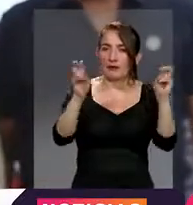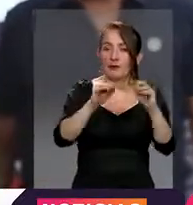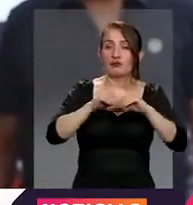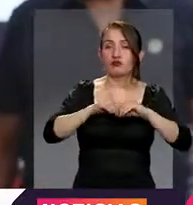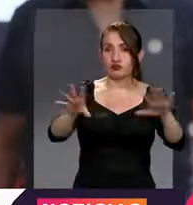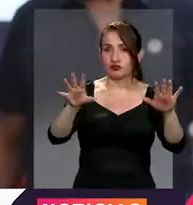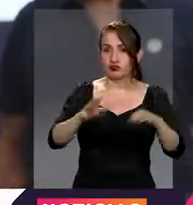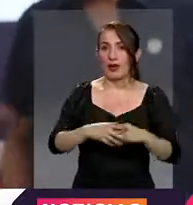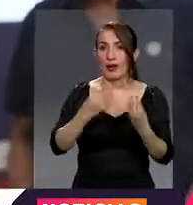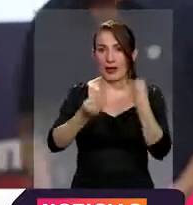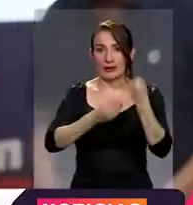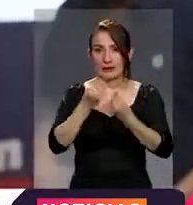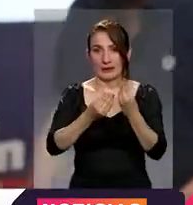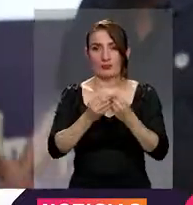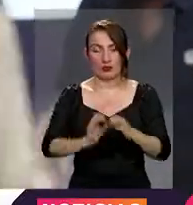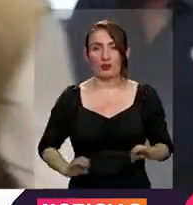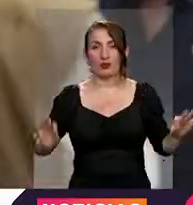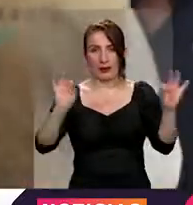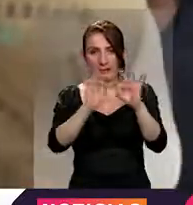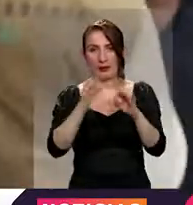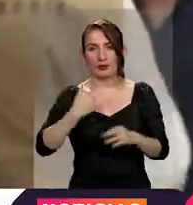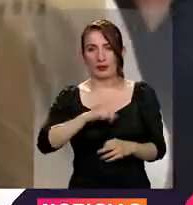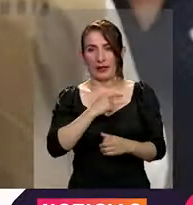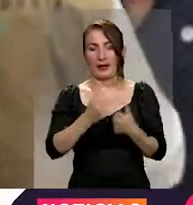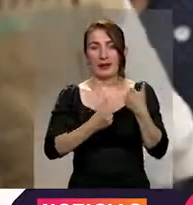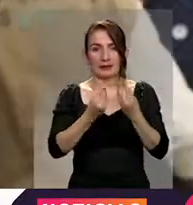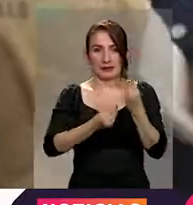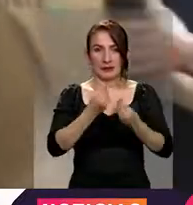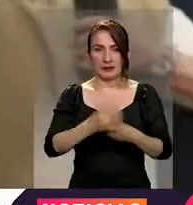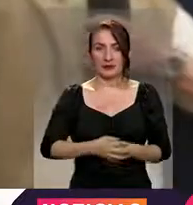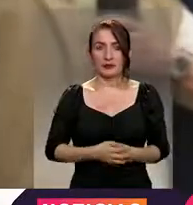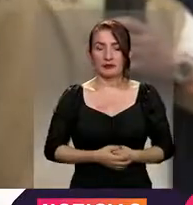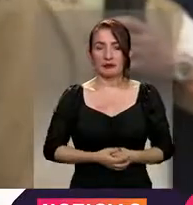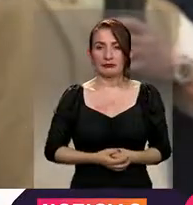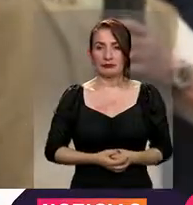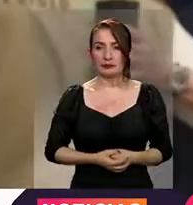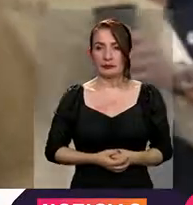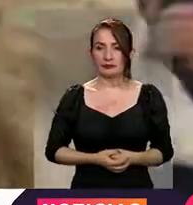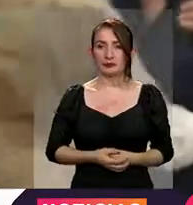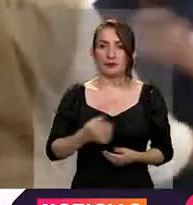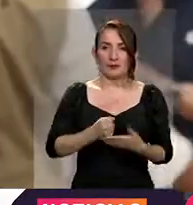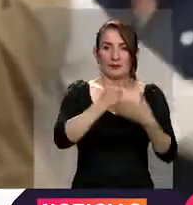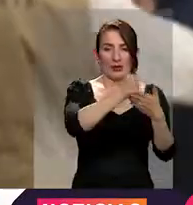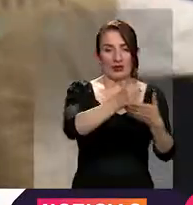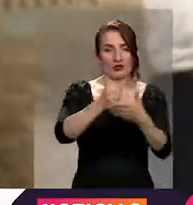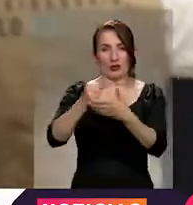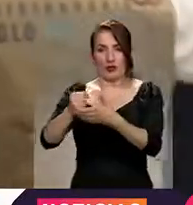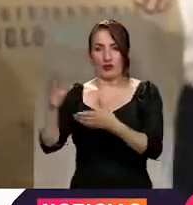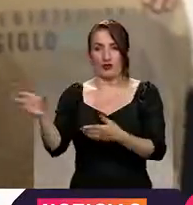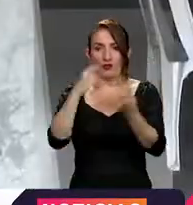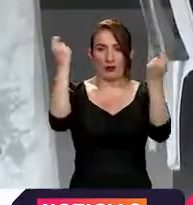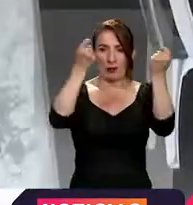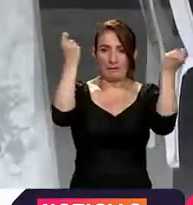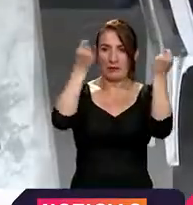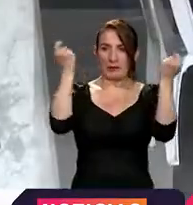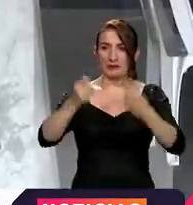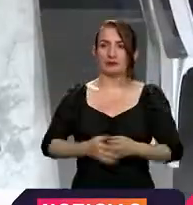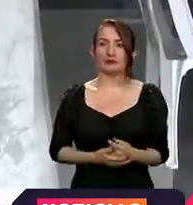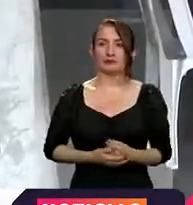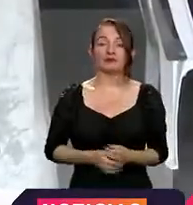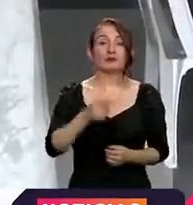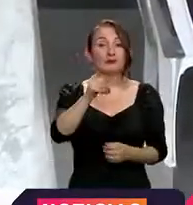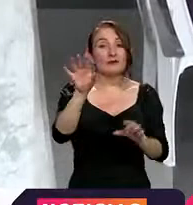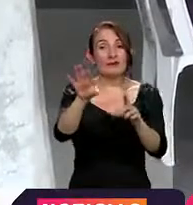y es la aplicación más importante que vamos a tener en esta elección de consejos de juventud. Le ayudaremos a los muchachos a hacer campaña política. Señaló que